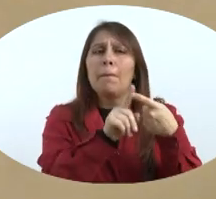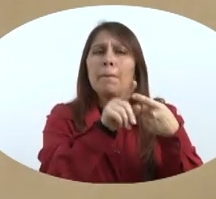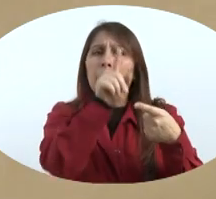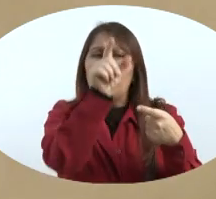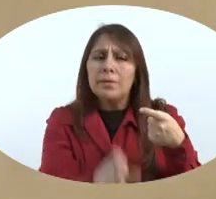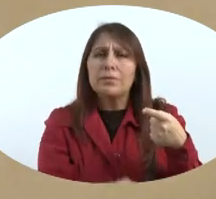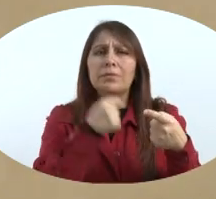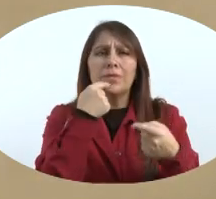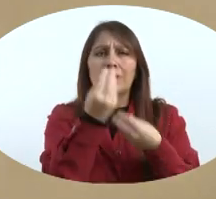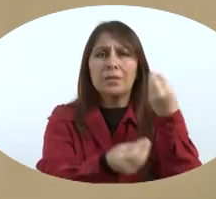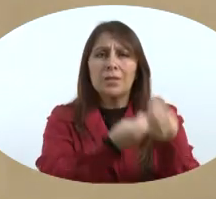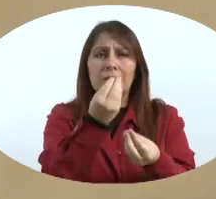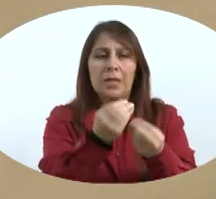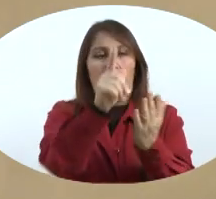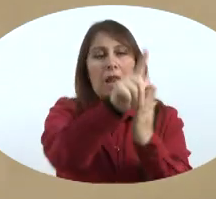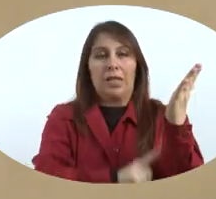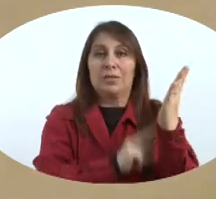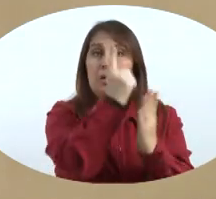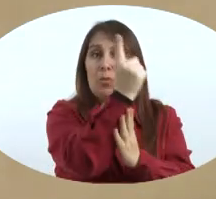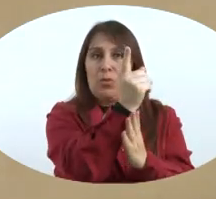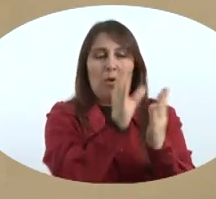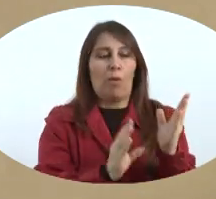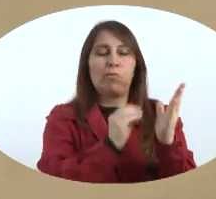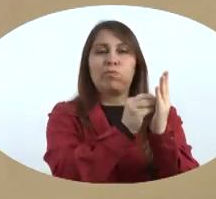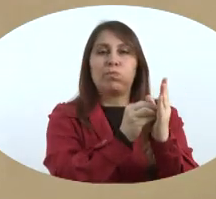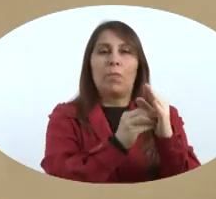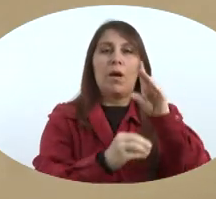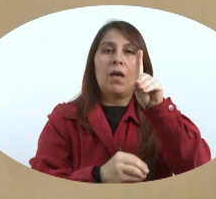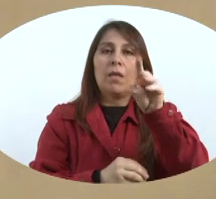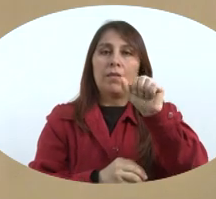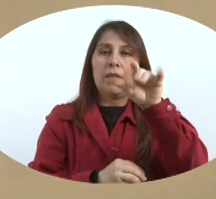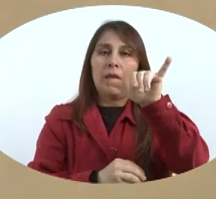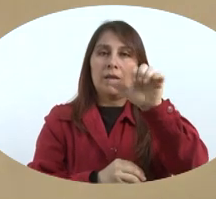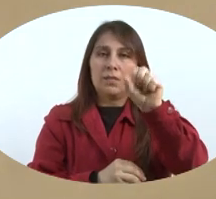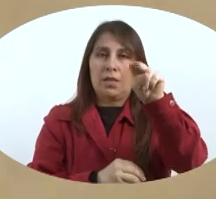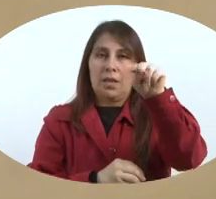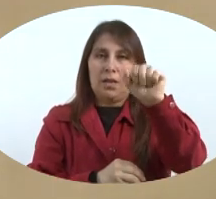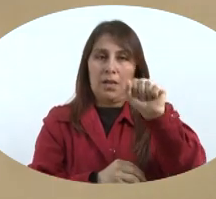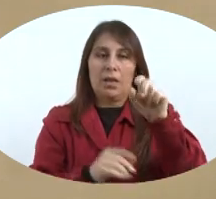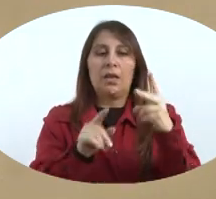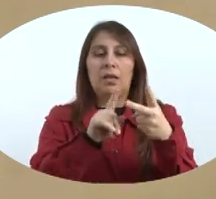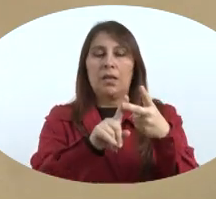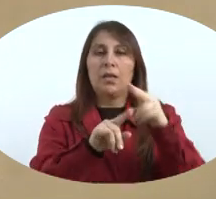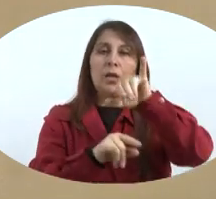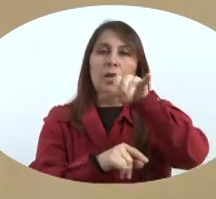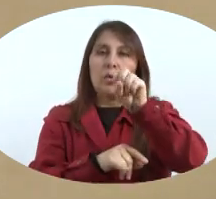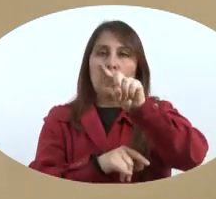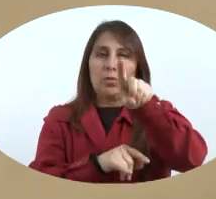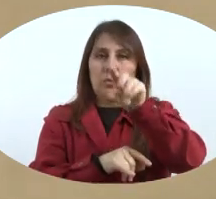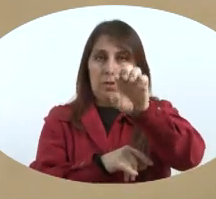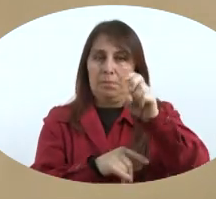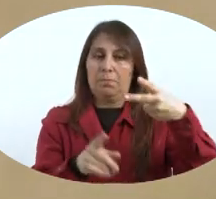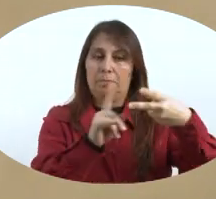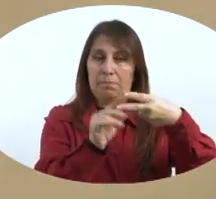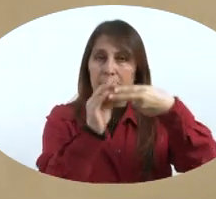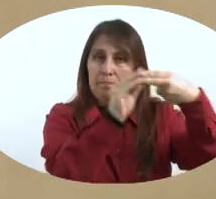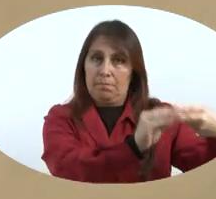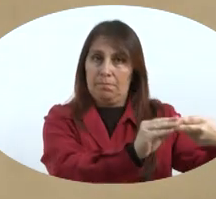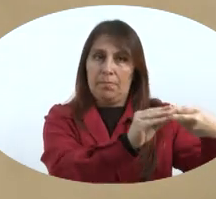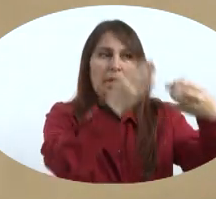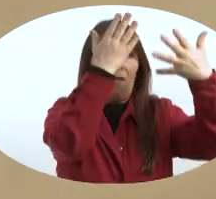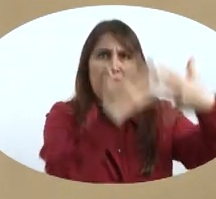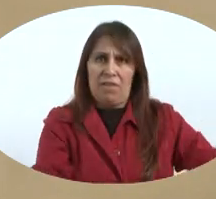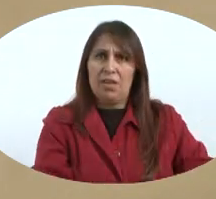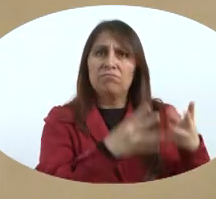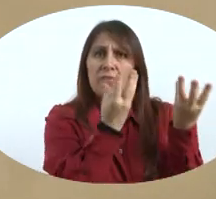su presentación en la lista número uno que está conformada por daiana catherine arango guzmán y jose luis gaitán mendoza y una vez